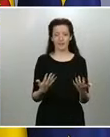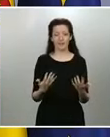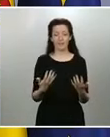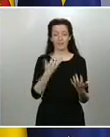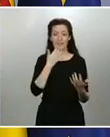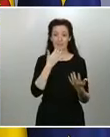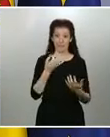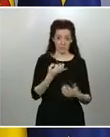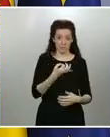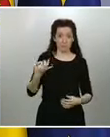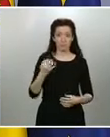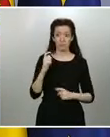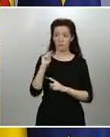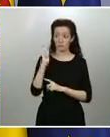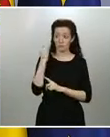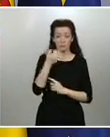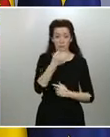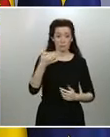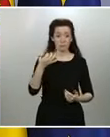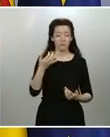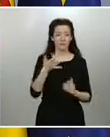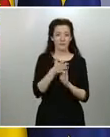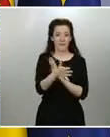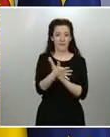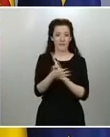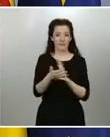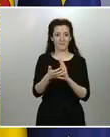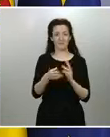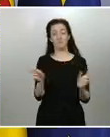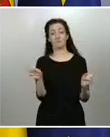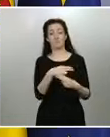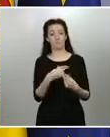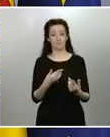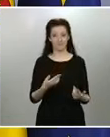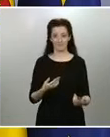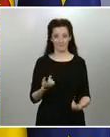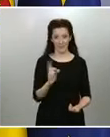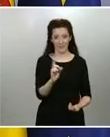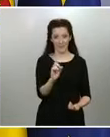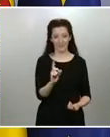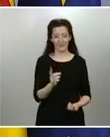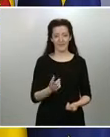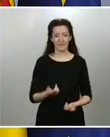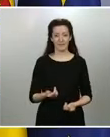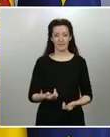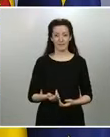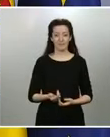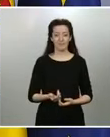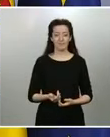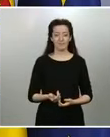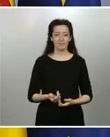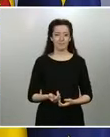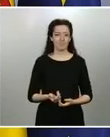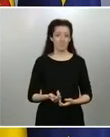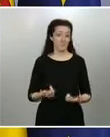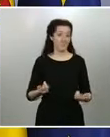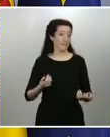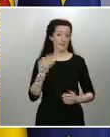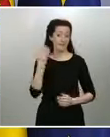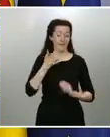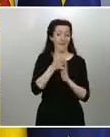conviene y eliminarla y hay que decir claramente cuáles son las consecuencias pero